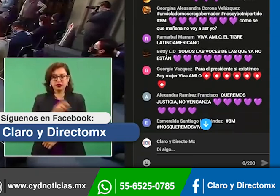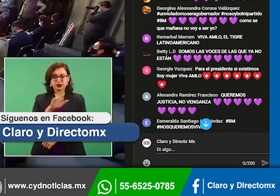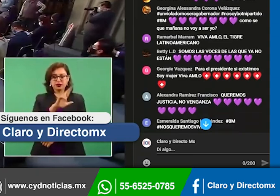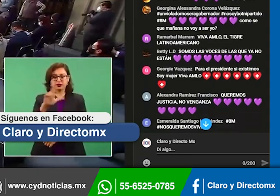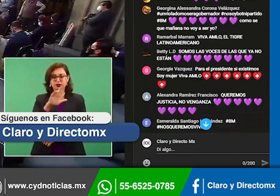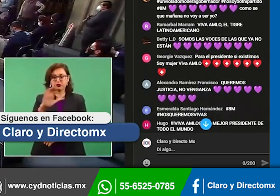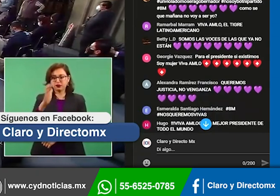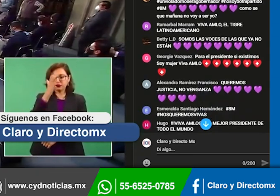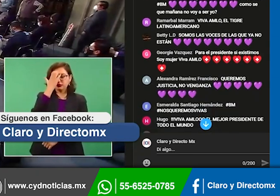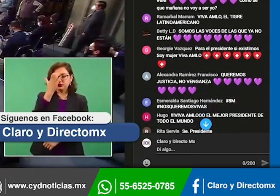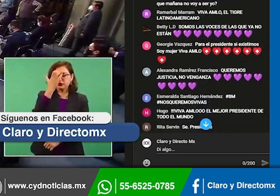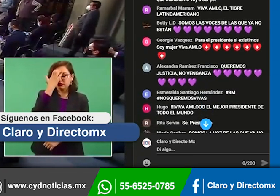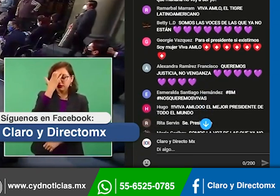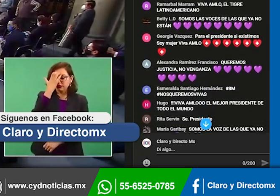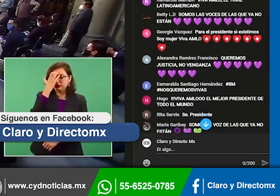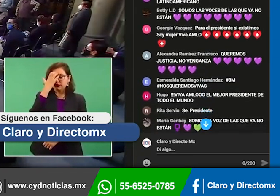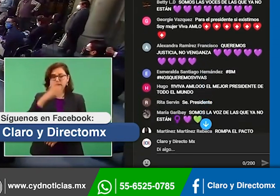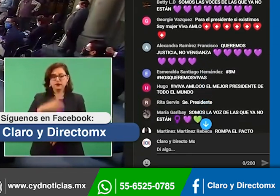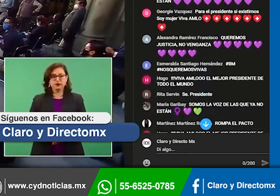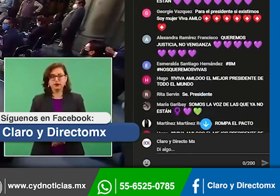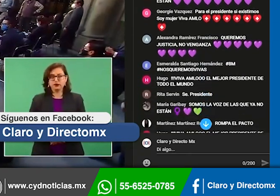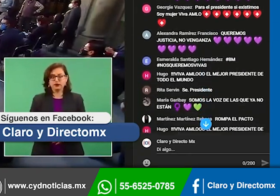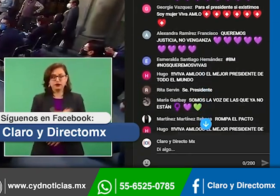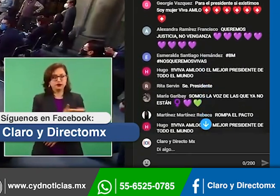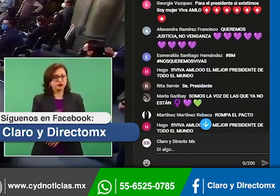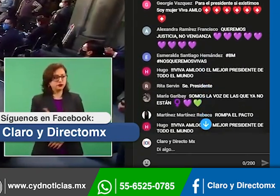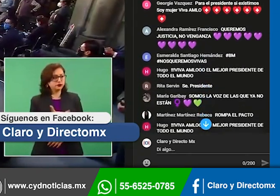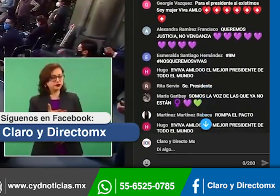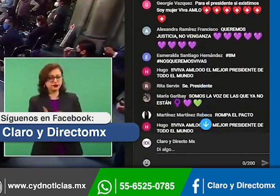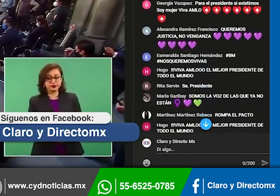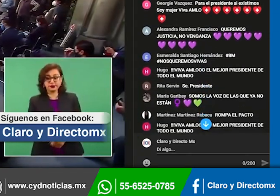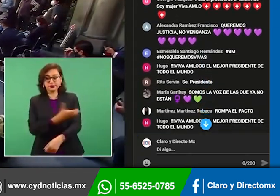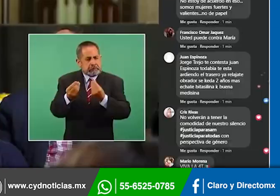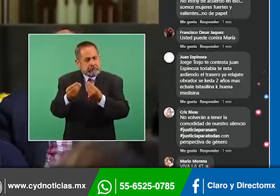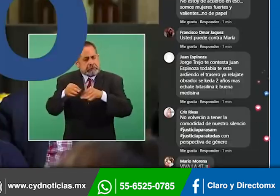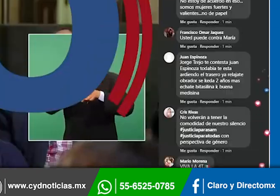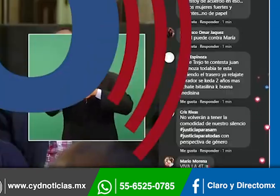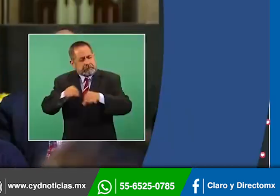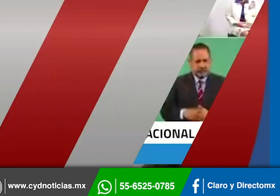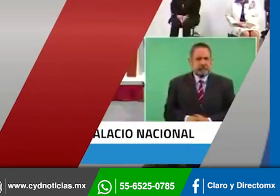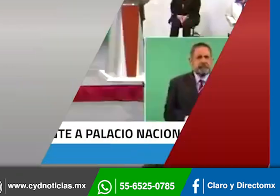razón por la que mandó a poner las vallas para evitar que volviera a suceder algo así